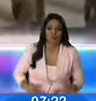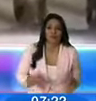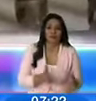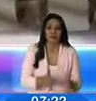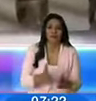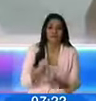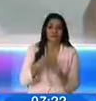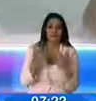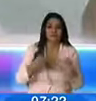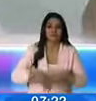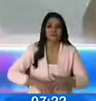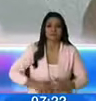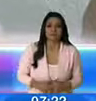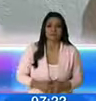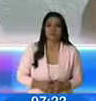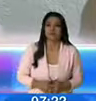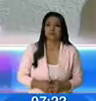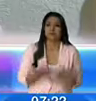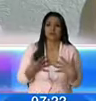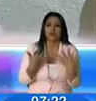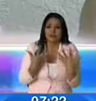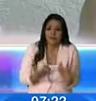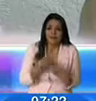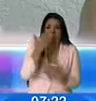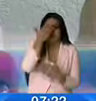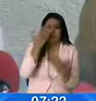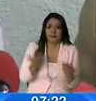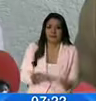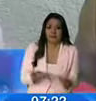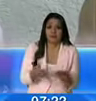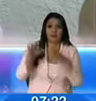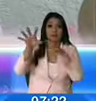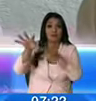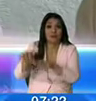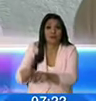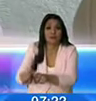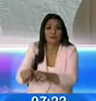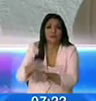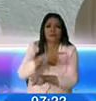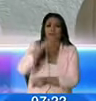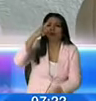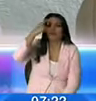semana sepultados. Queremos saber, a partir del secuestro,